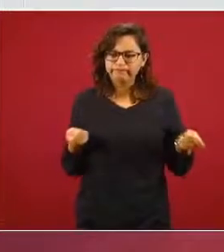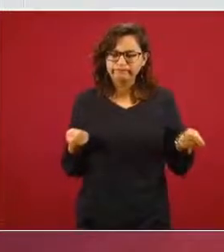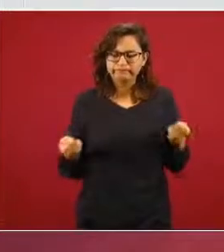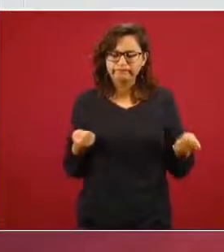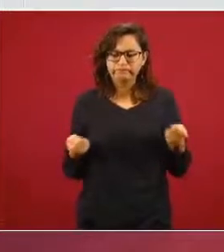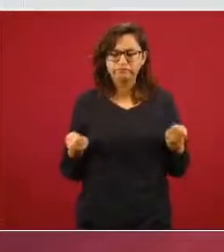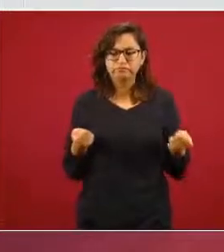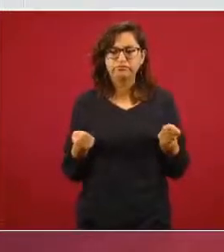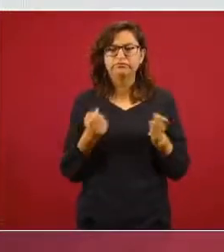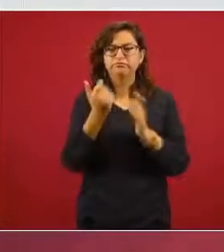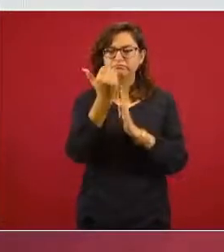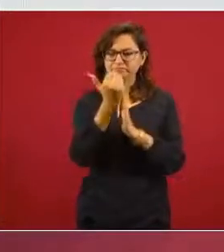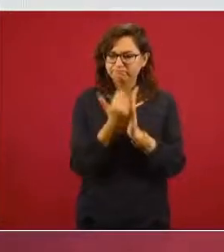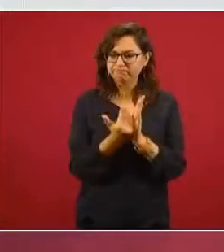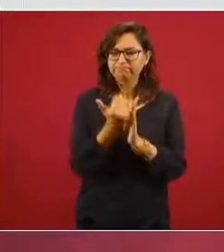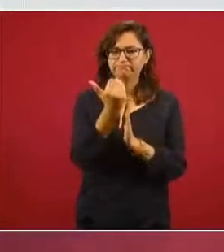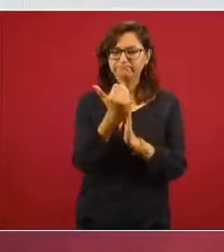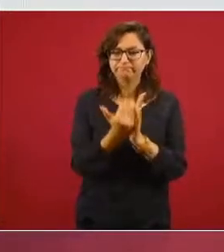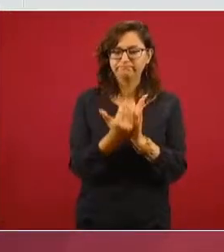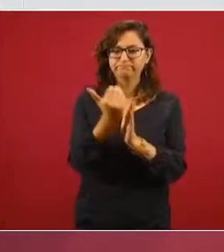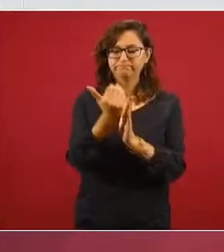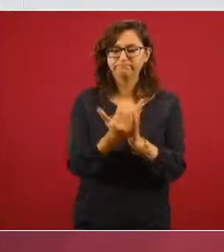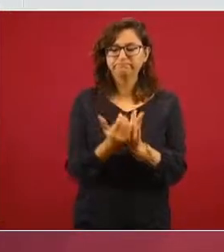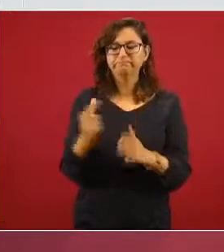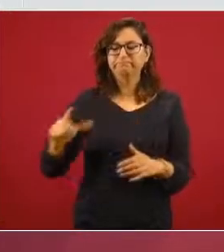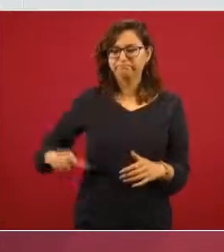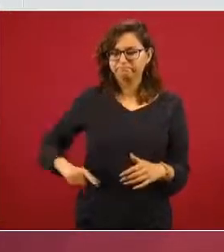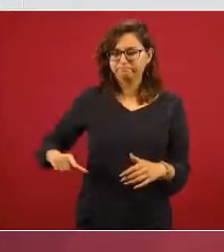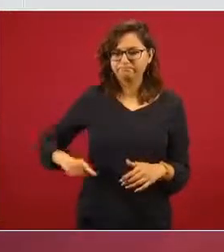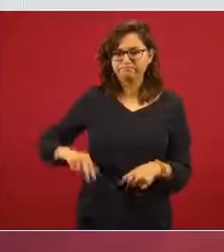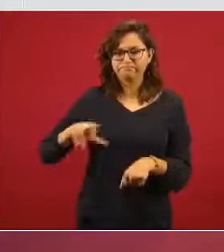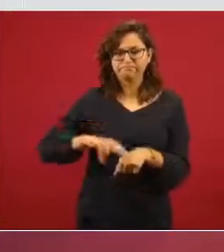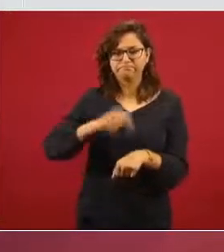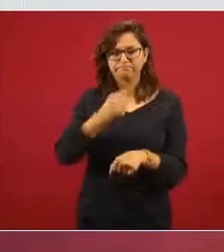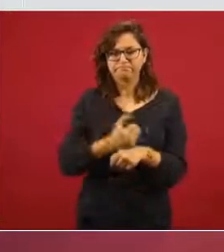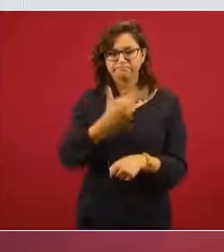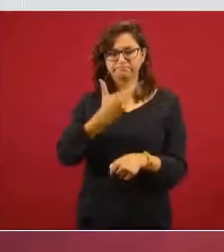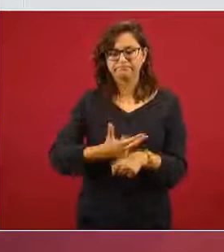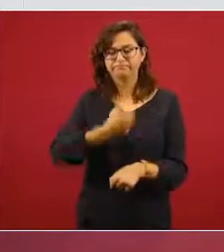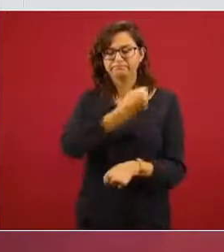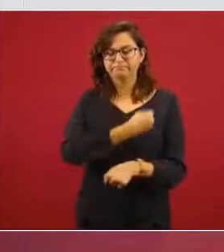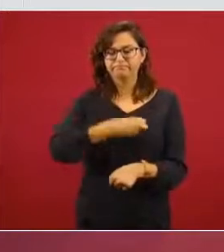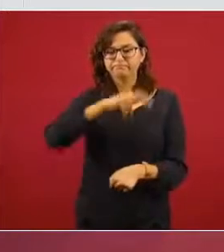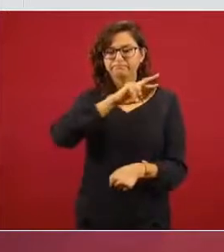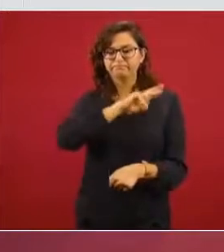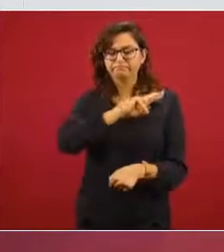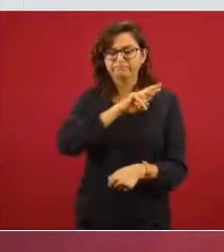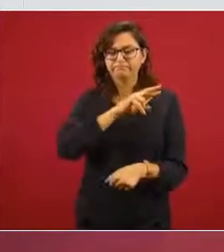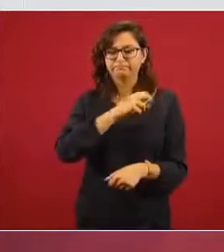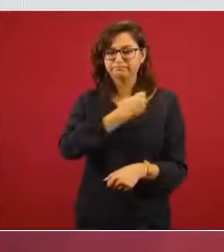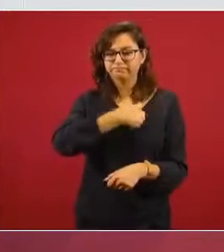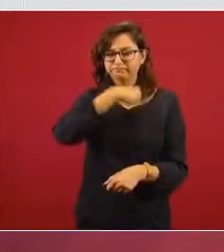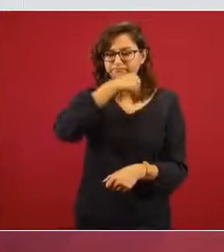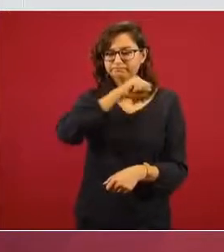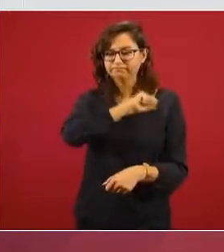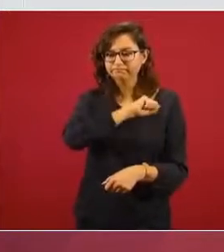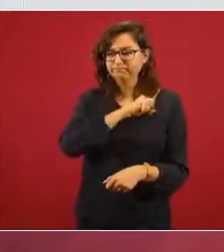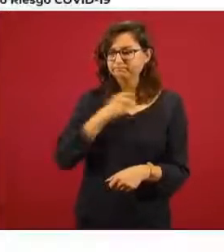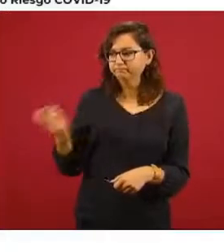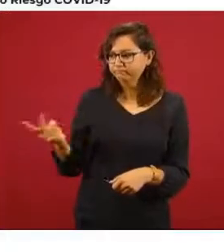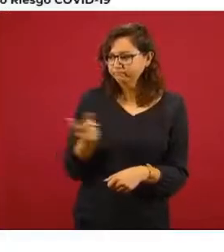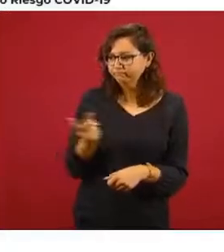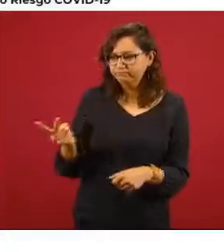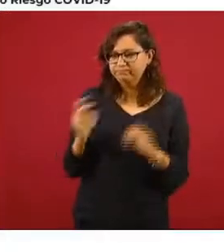de mitigación comunitaria. El gobernador Carreras y la secretaria de Salud, Mónica Rangel, un trabajo muy cuidado,